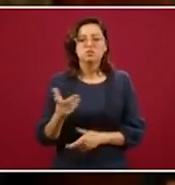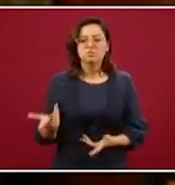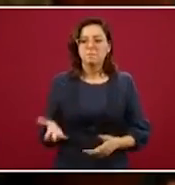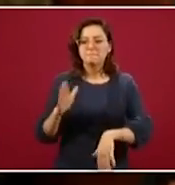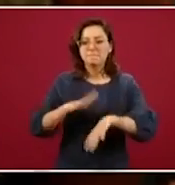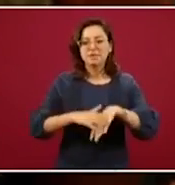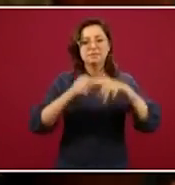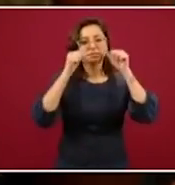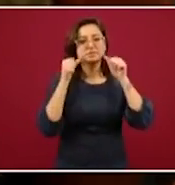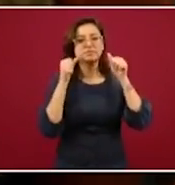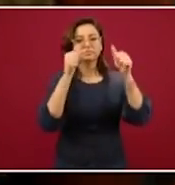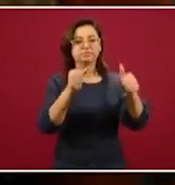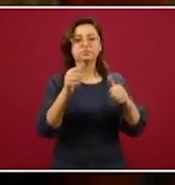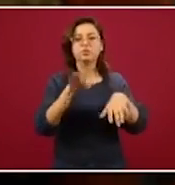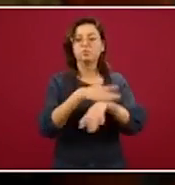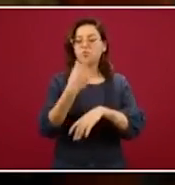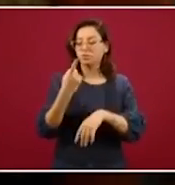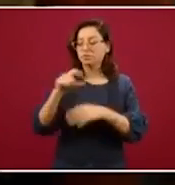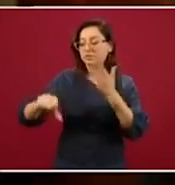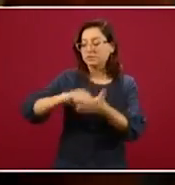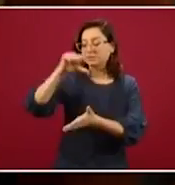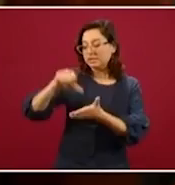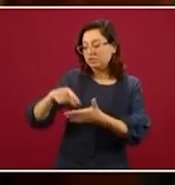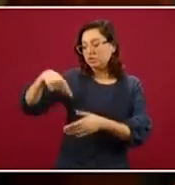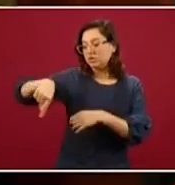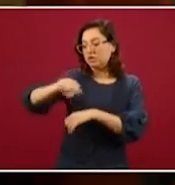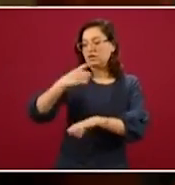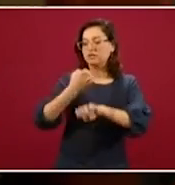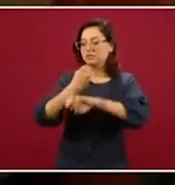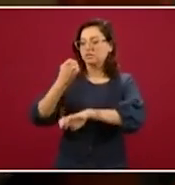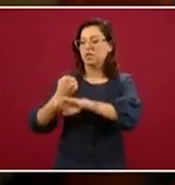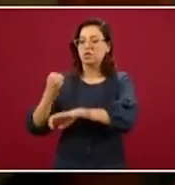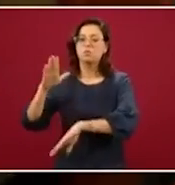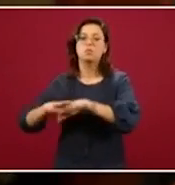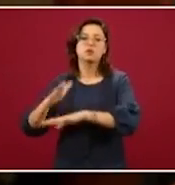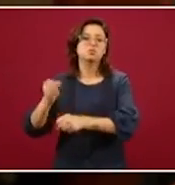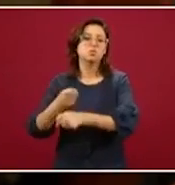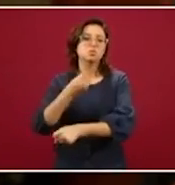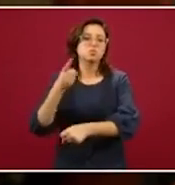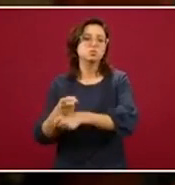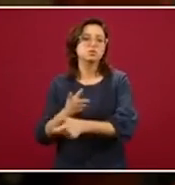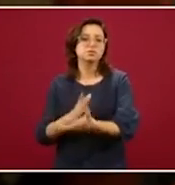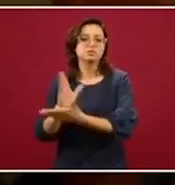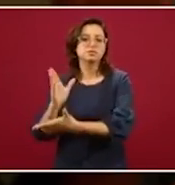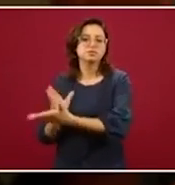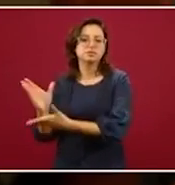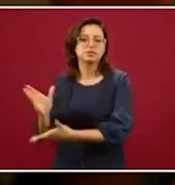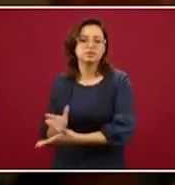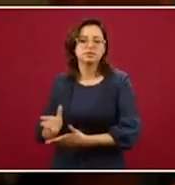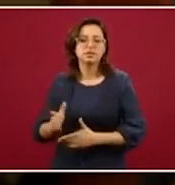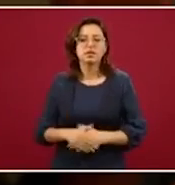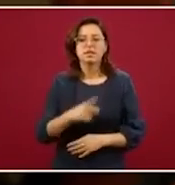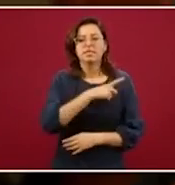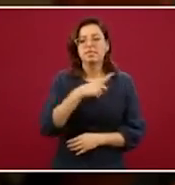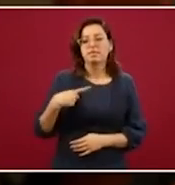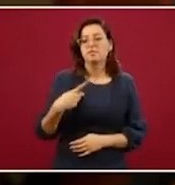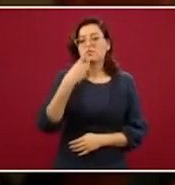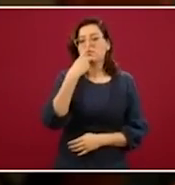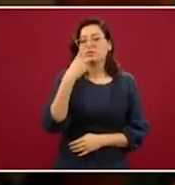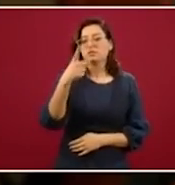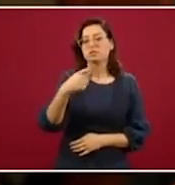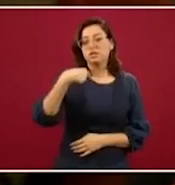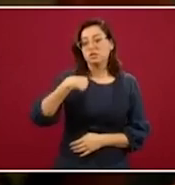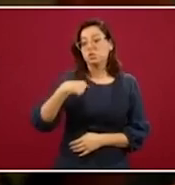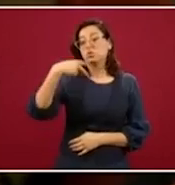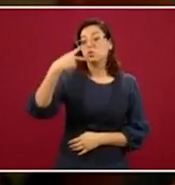visibles? Porque sí reviso los estados del centro y veo que tienen muchas más posibilidades las personas de acceder. Debo decirle, señor presidente, antes de venir a